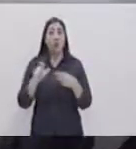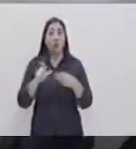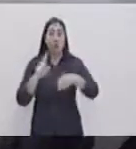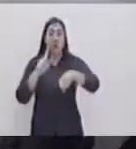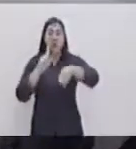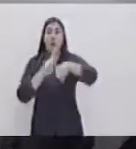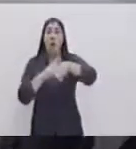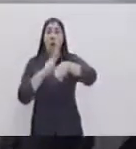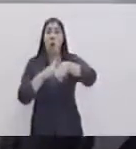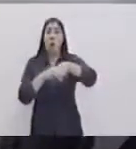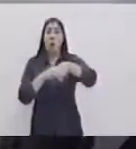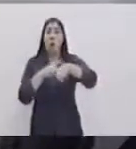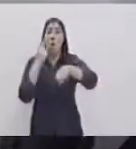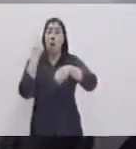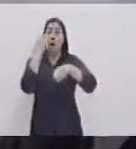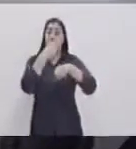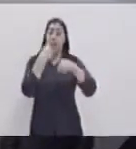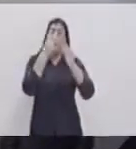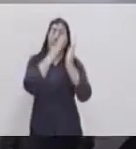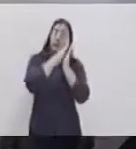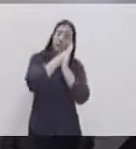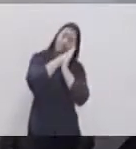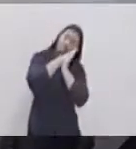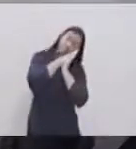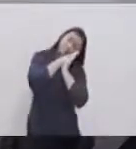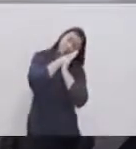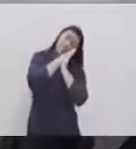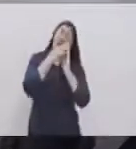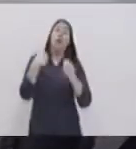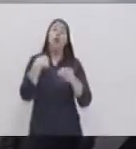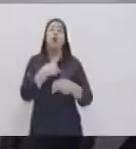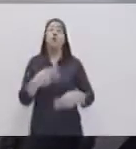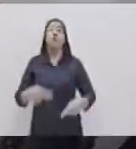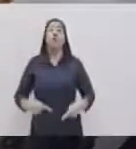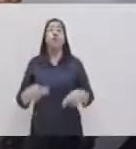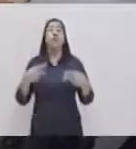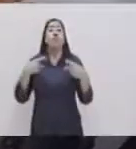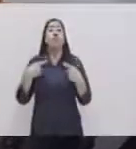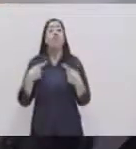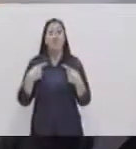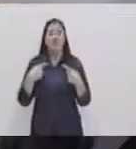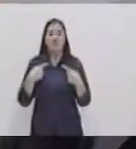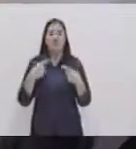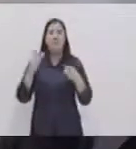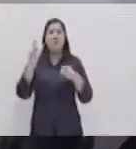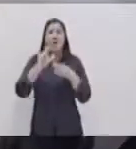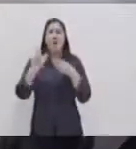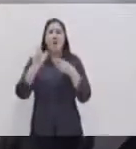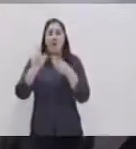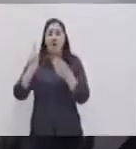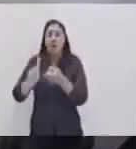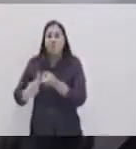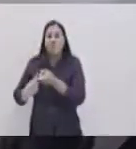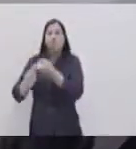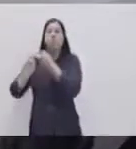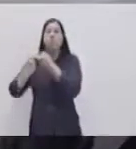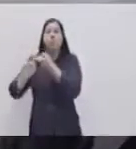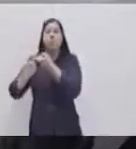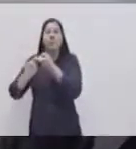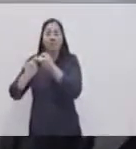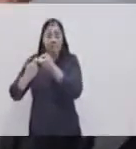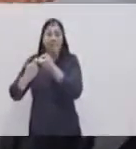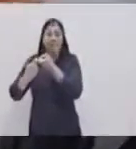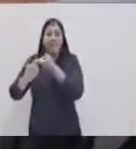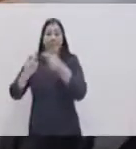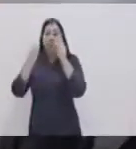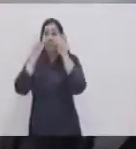durante ciertas horas del sueño, que se viven cosas que no podemos o no hemos dado resolución en lo largo de la vigilia que